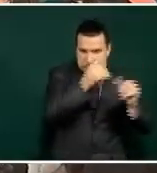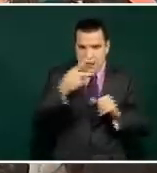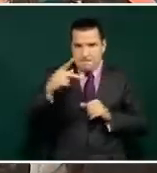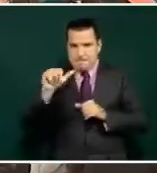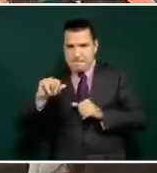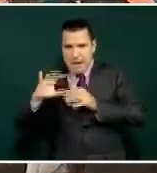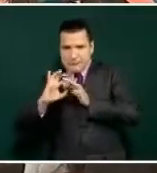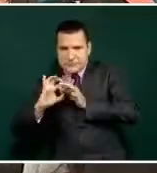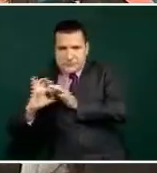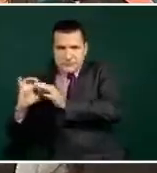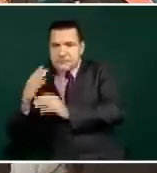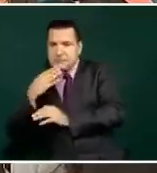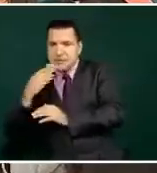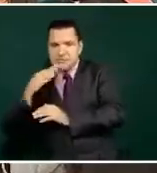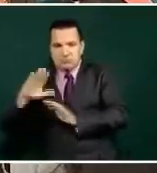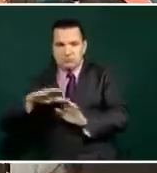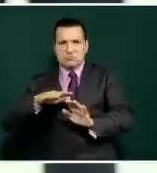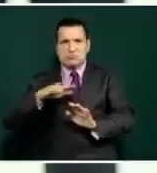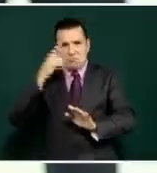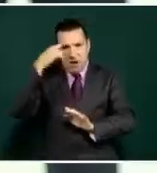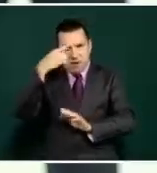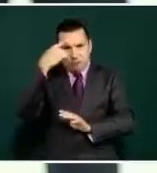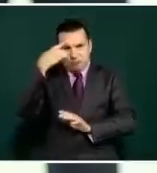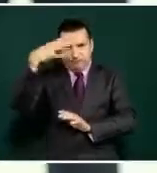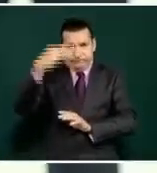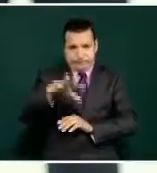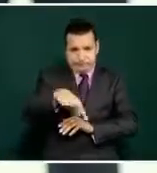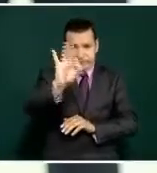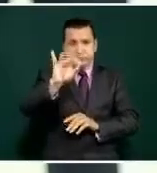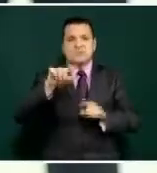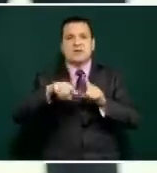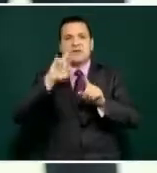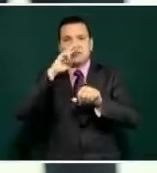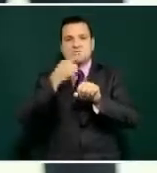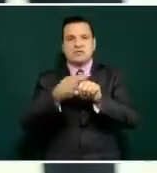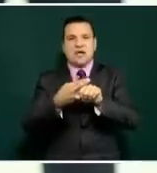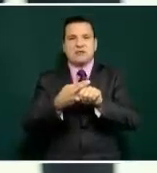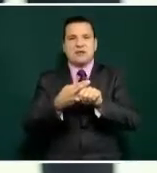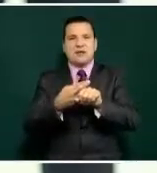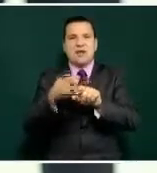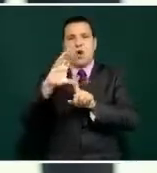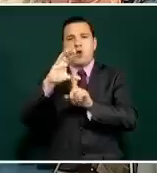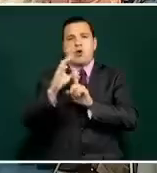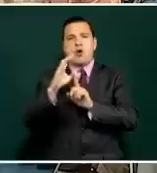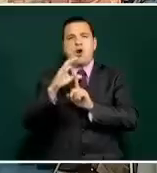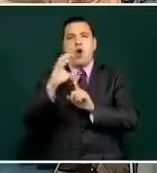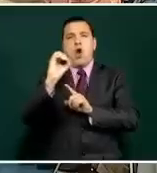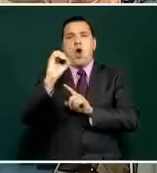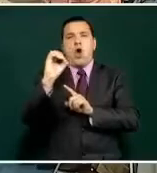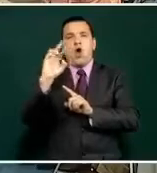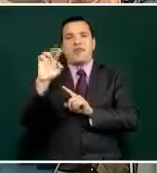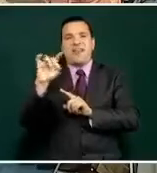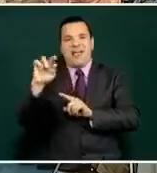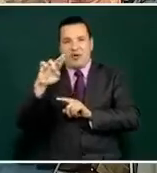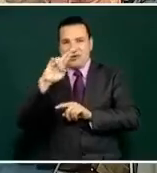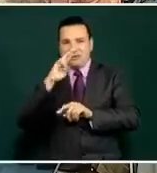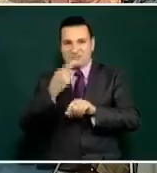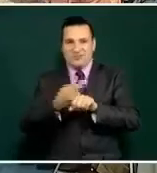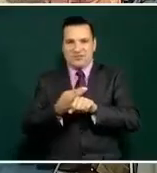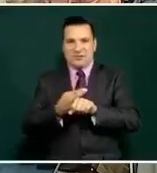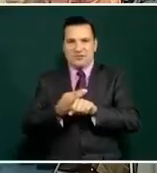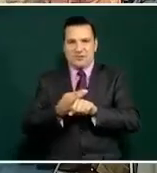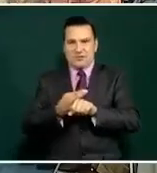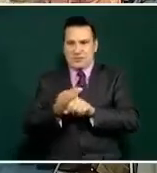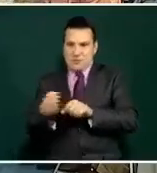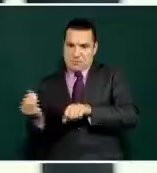todos los partidos para designar al coordinador de la bancada, digo, al coordinador del Congreso, que supuestamente le toca a Morena y